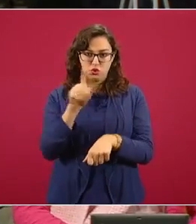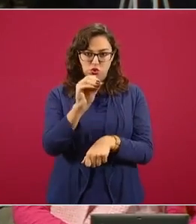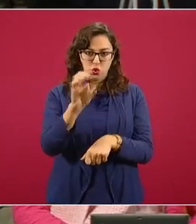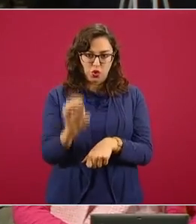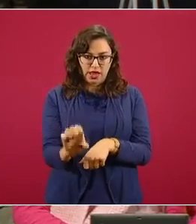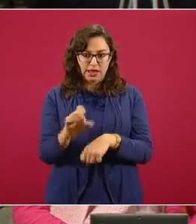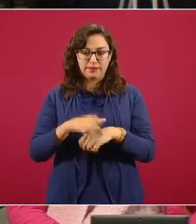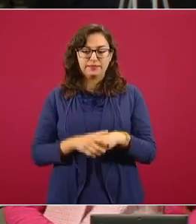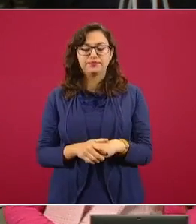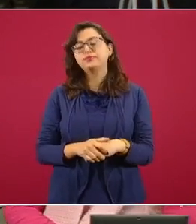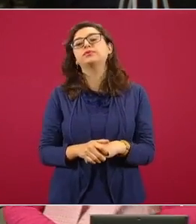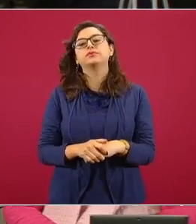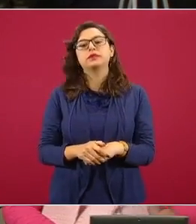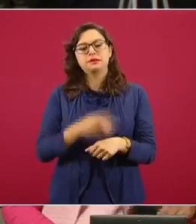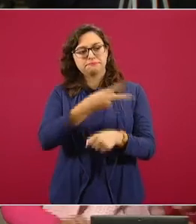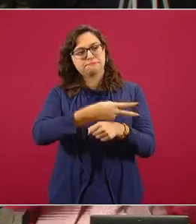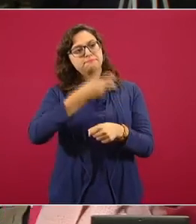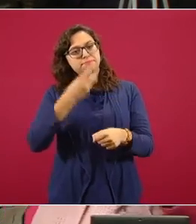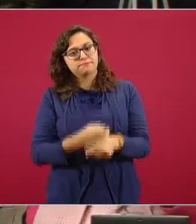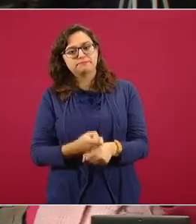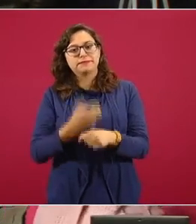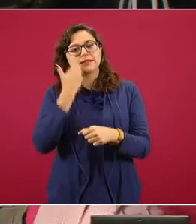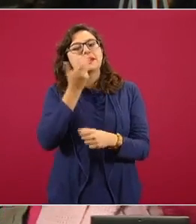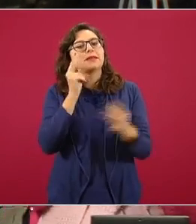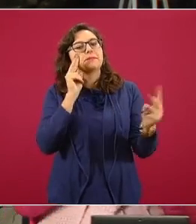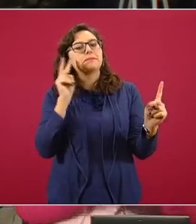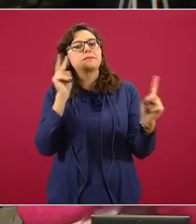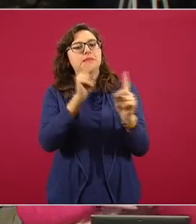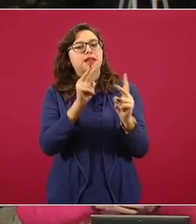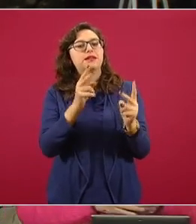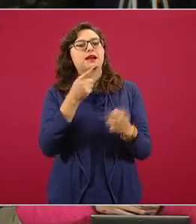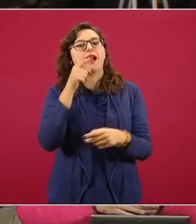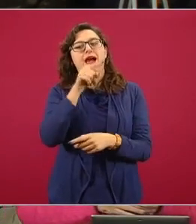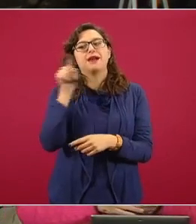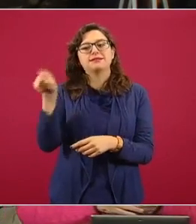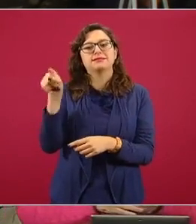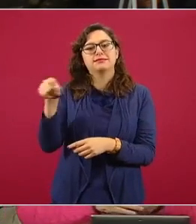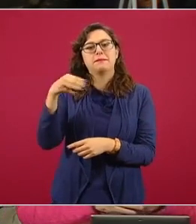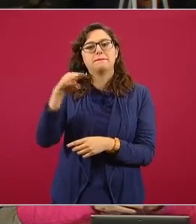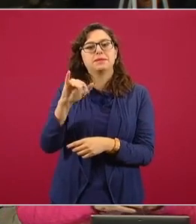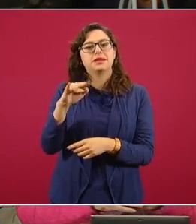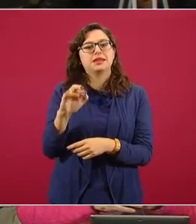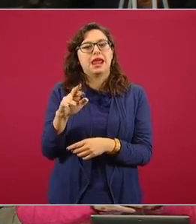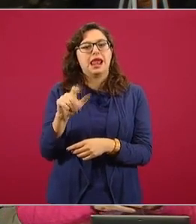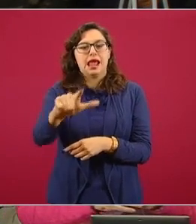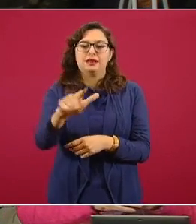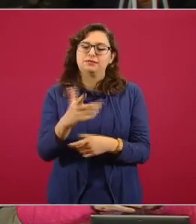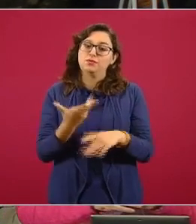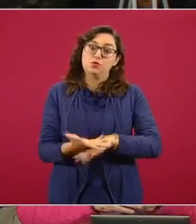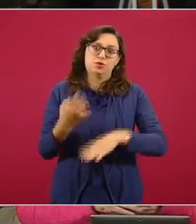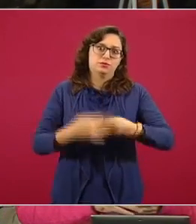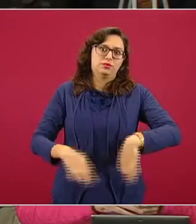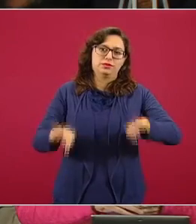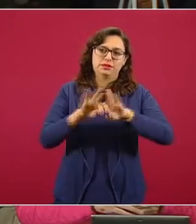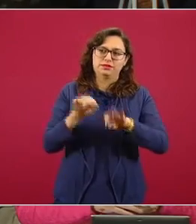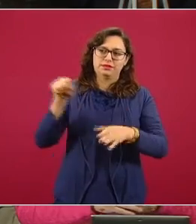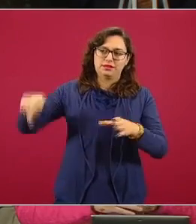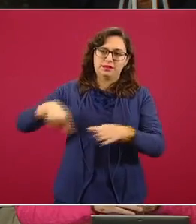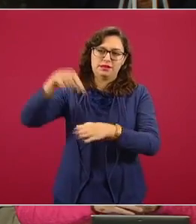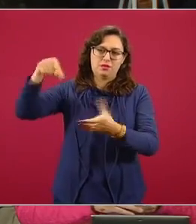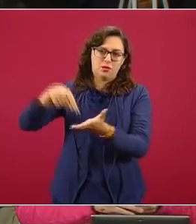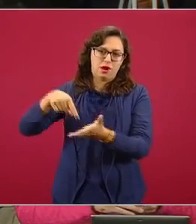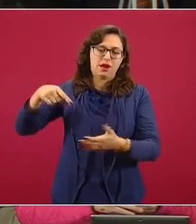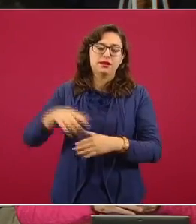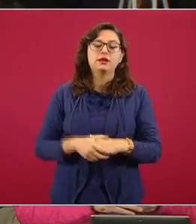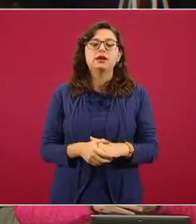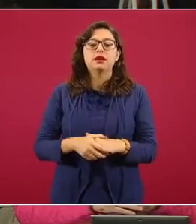particular. Sin embargo, le reiteran la invitación, tienen muchas ganas de verlo ahí en el Mineral. Usted sabe la importancia que tiene para Sonora, Cananea en particular. También